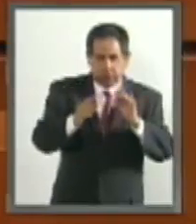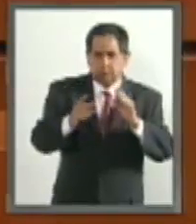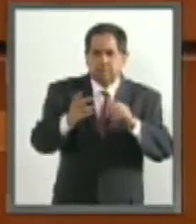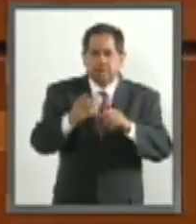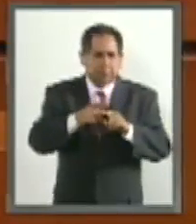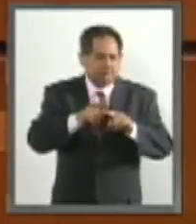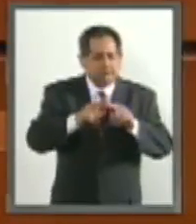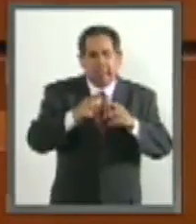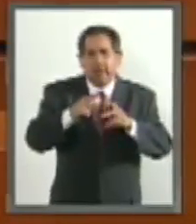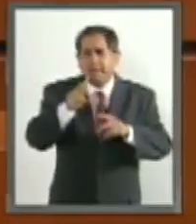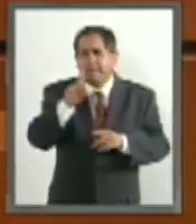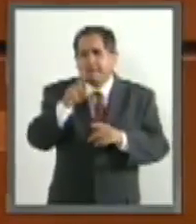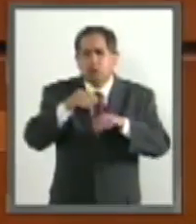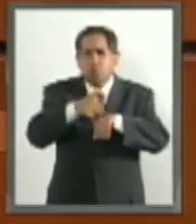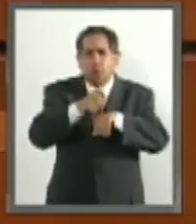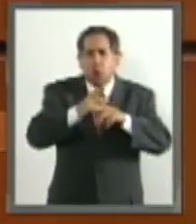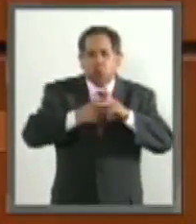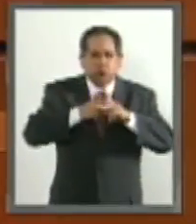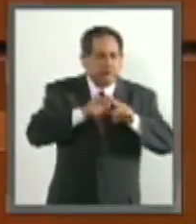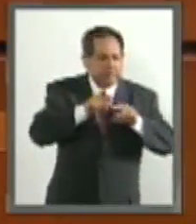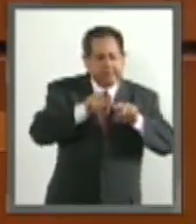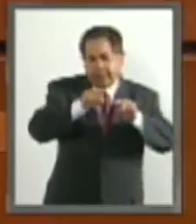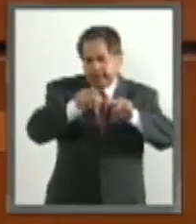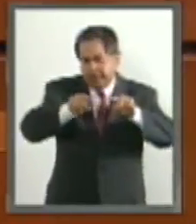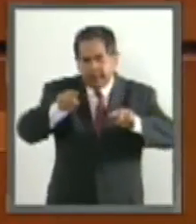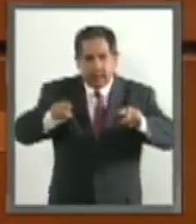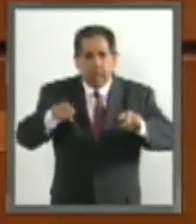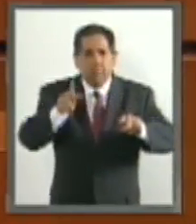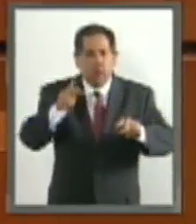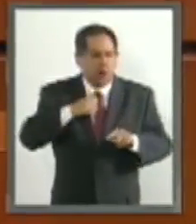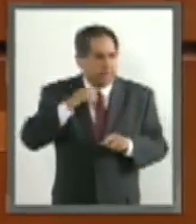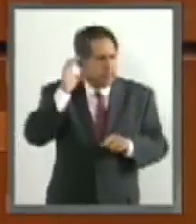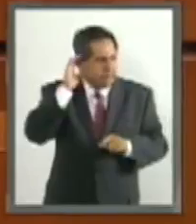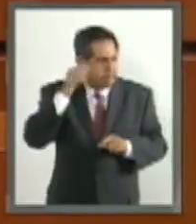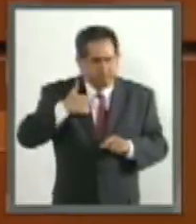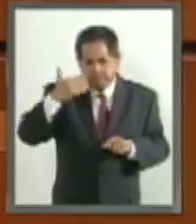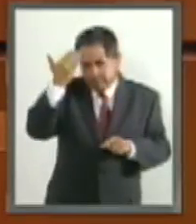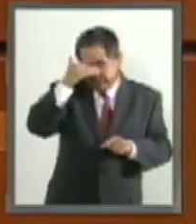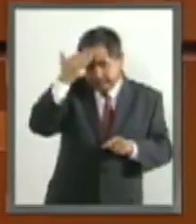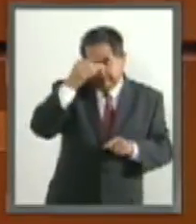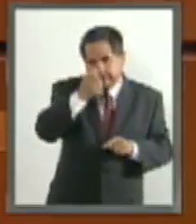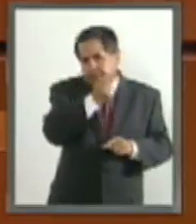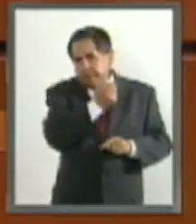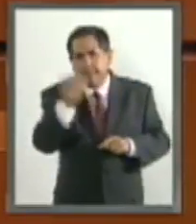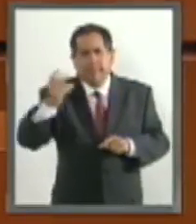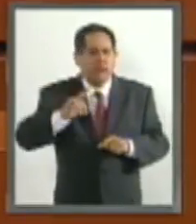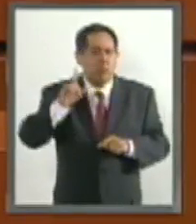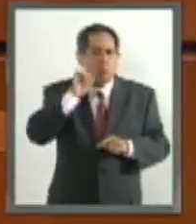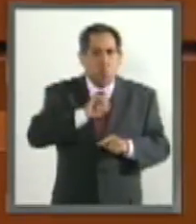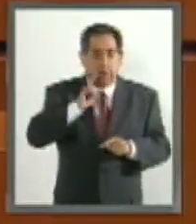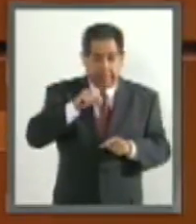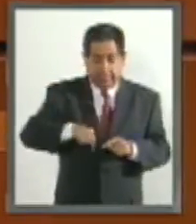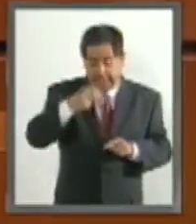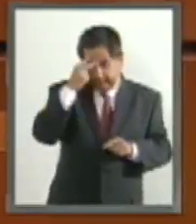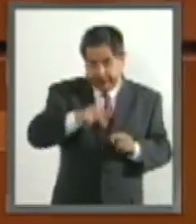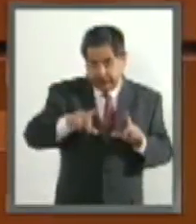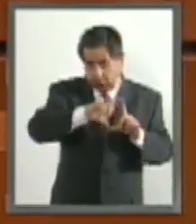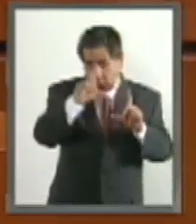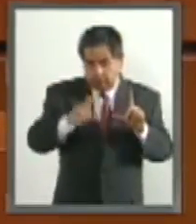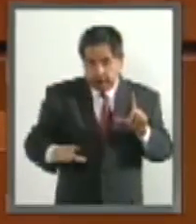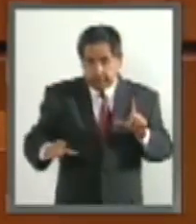varían tenemos conocimiento de que mujeres en méjico